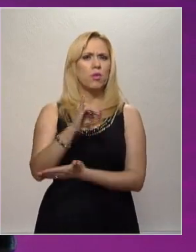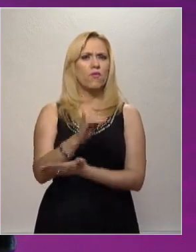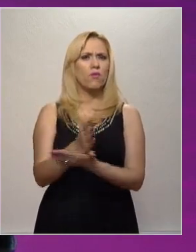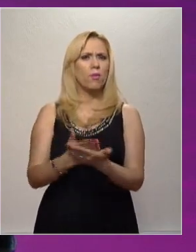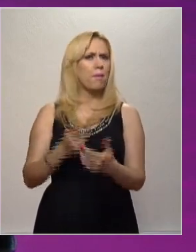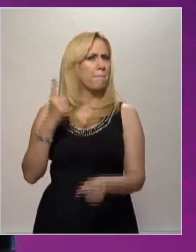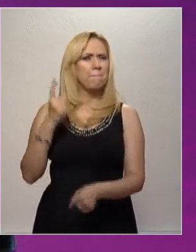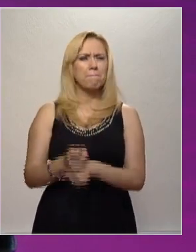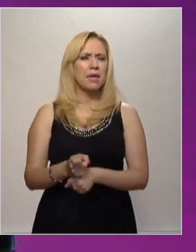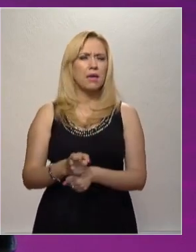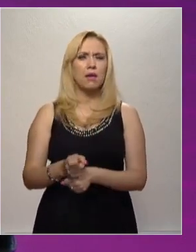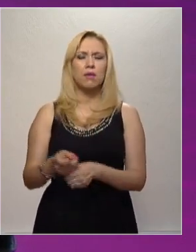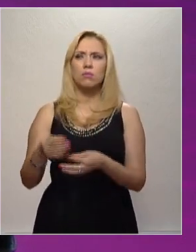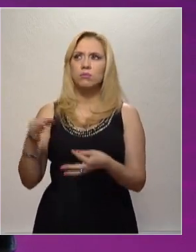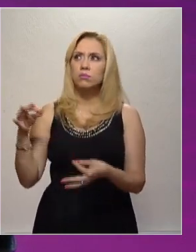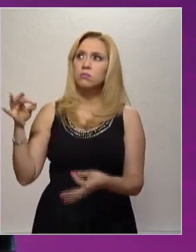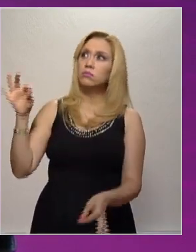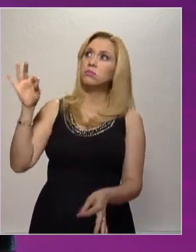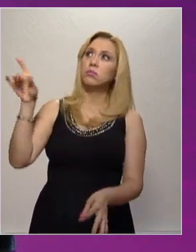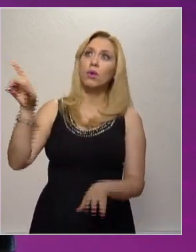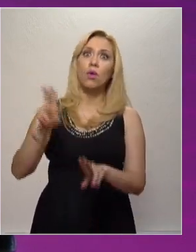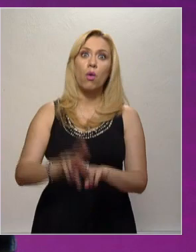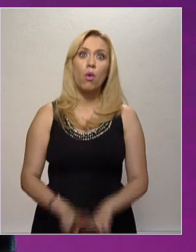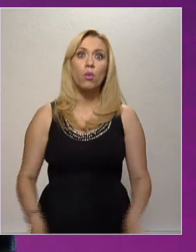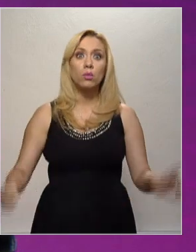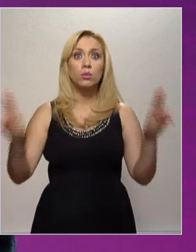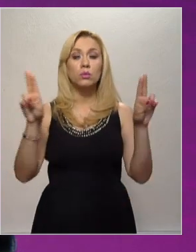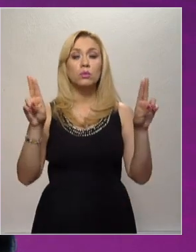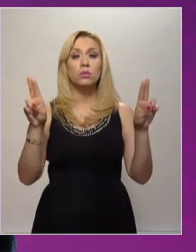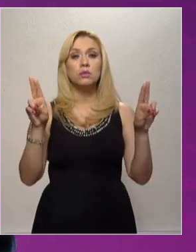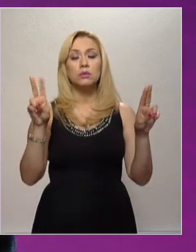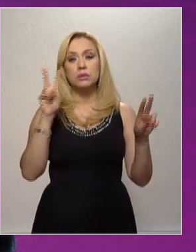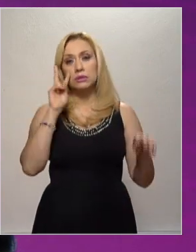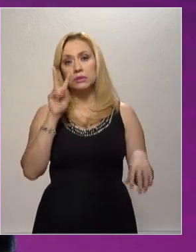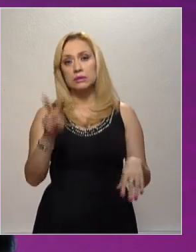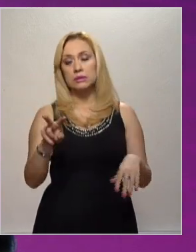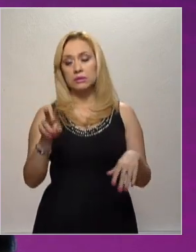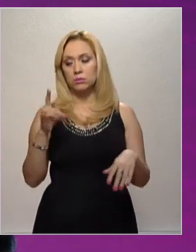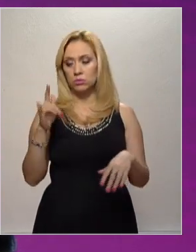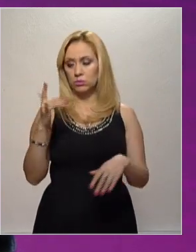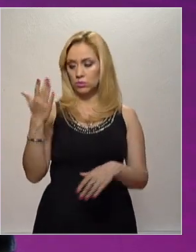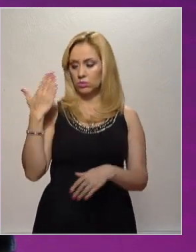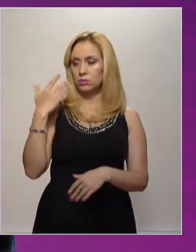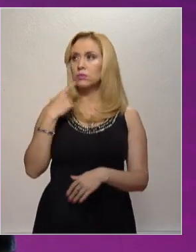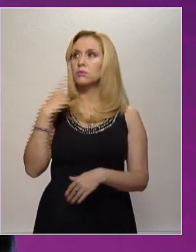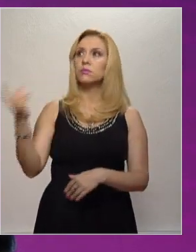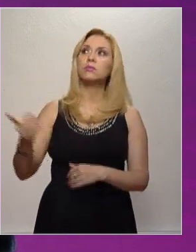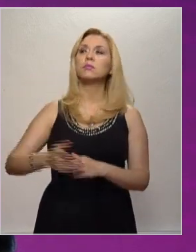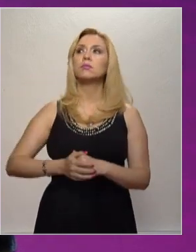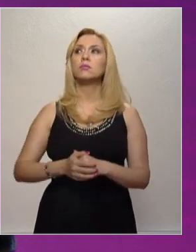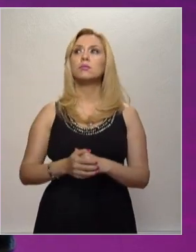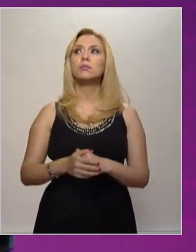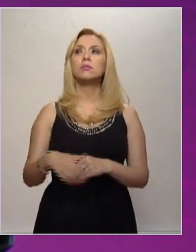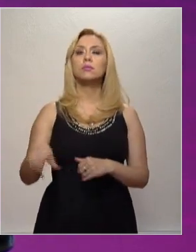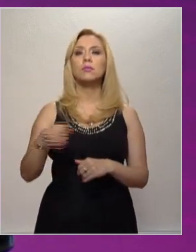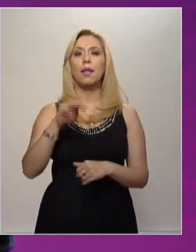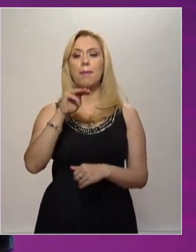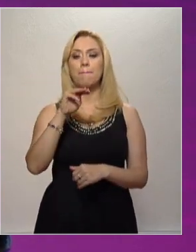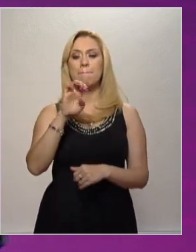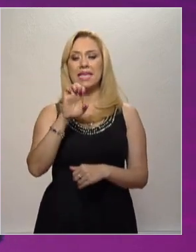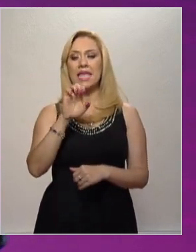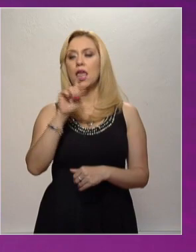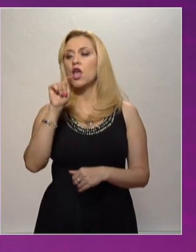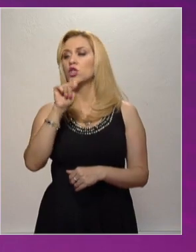una escala de esa magnitud que emite las Naciones Unidas, que salió en julio de este año, ella dice que el movimiento Me Too fue